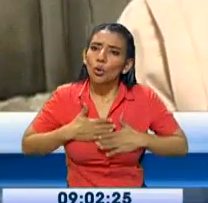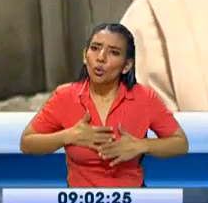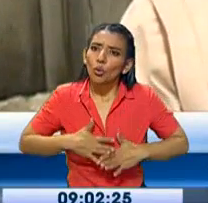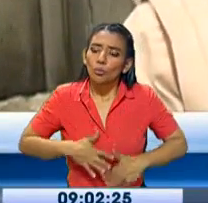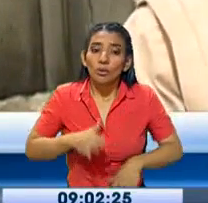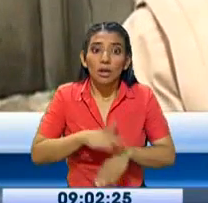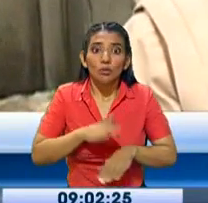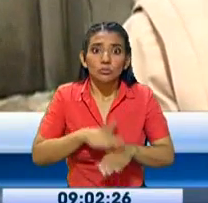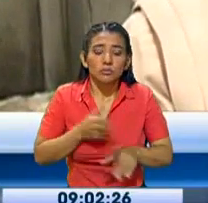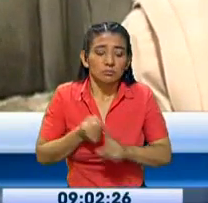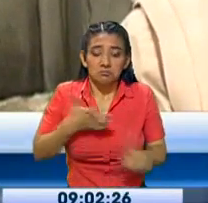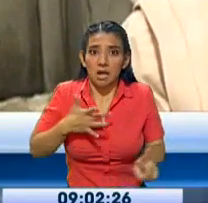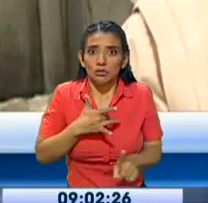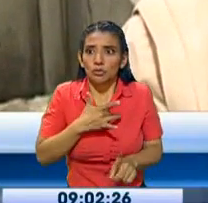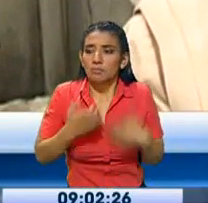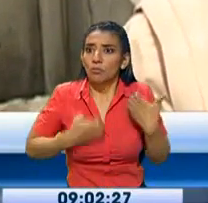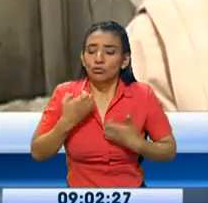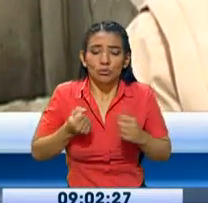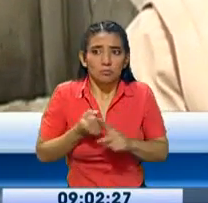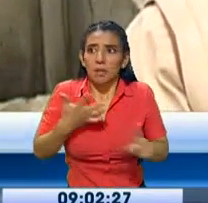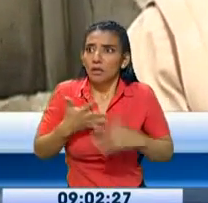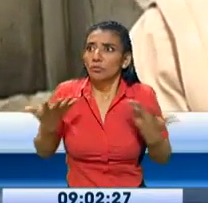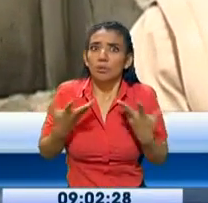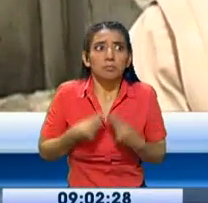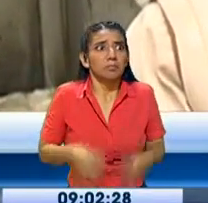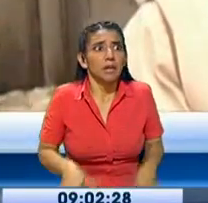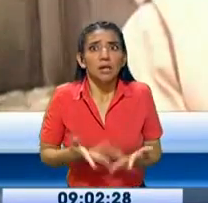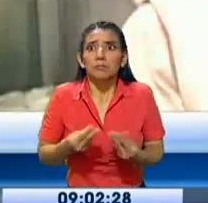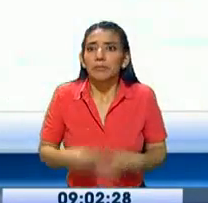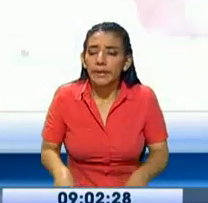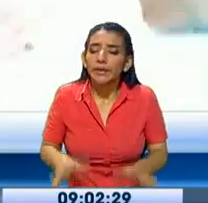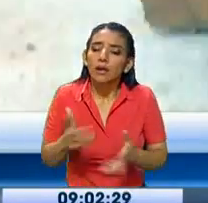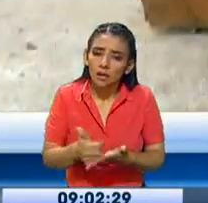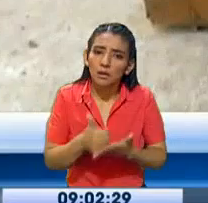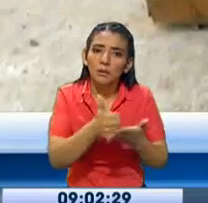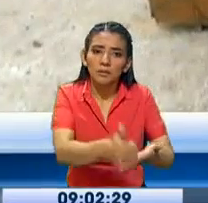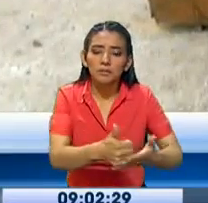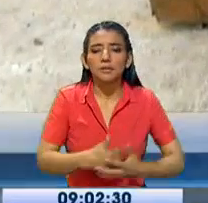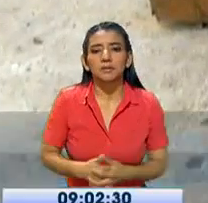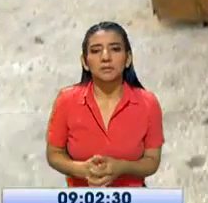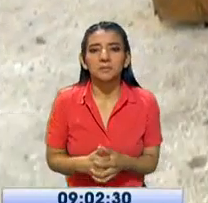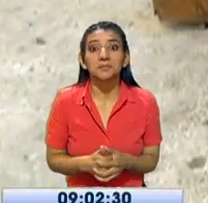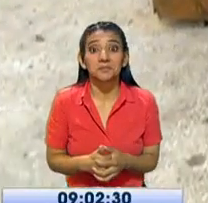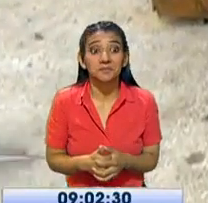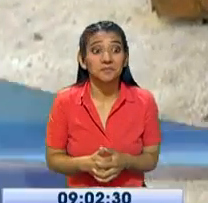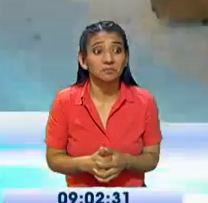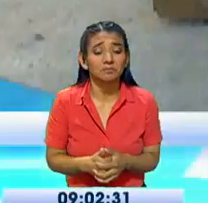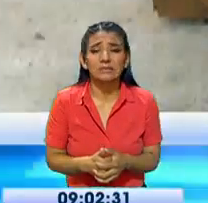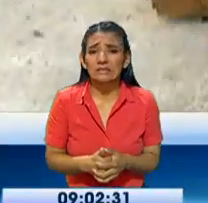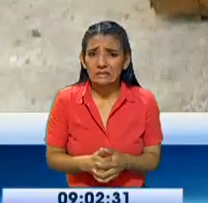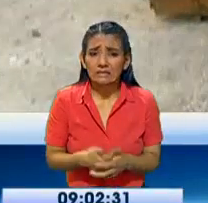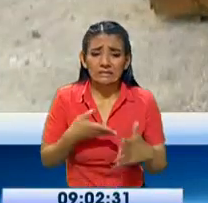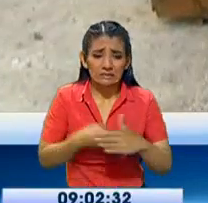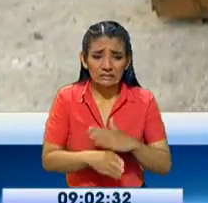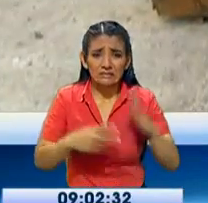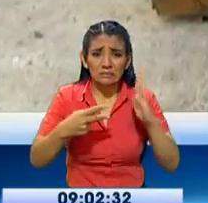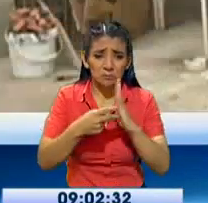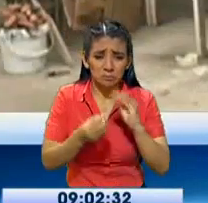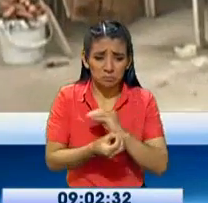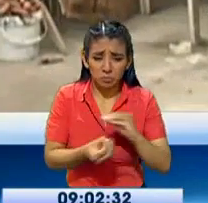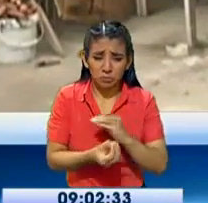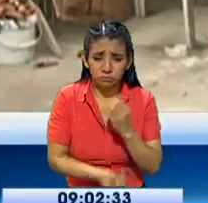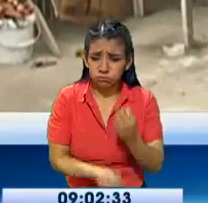impacto emocional que significó este evento tan desastroso. Aún sin poder creer que un cortocircuito destruyó todo su